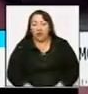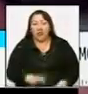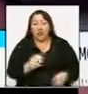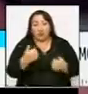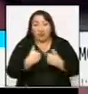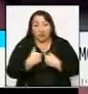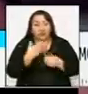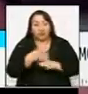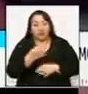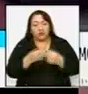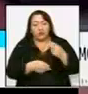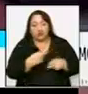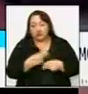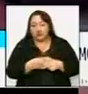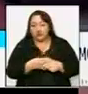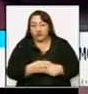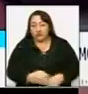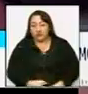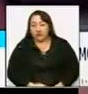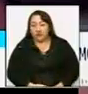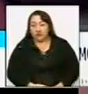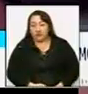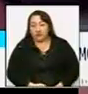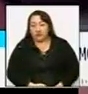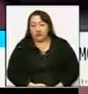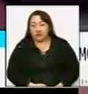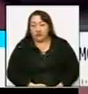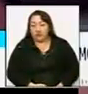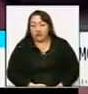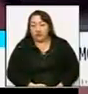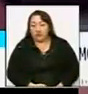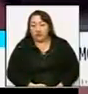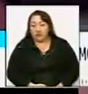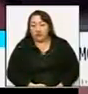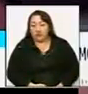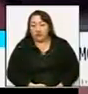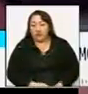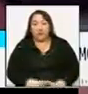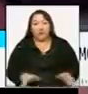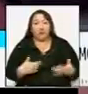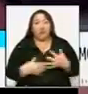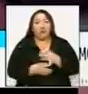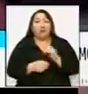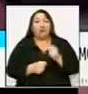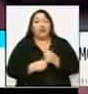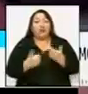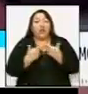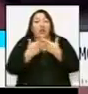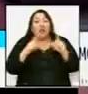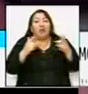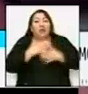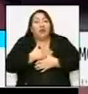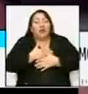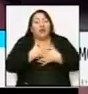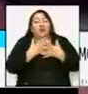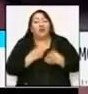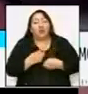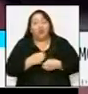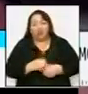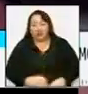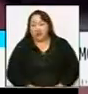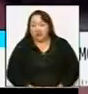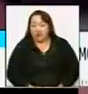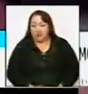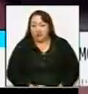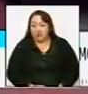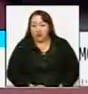tú? Vas al jurado de elecciones y el jurado de elecciones lo resuelve en 24 horas, porque nadie puede estar cortado de su libertad, absolutamente. Y